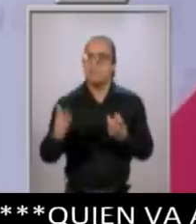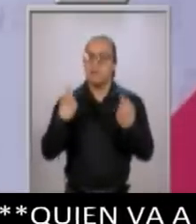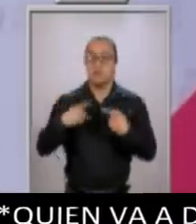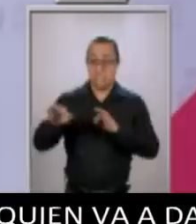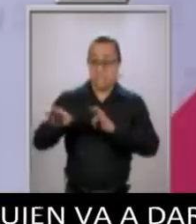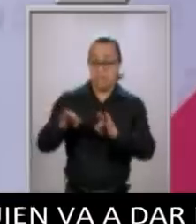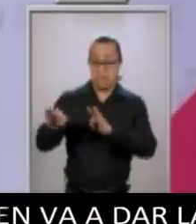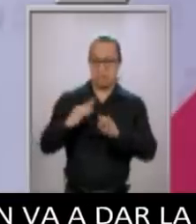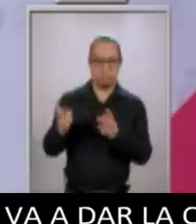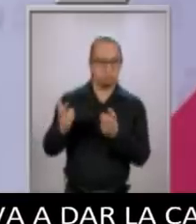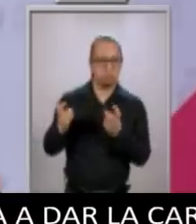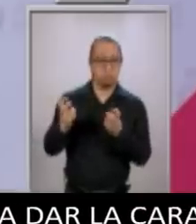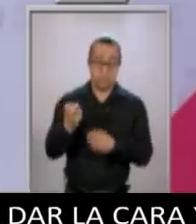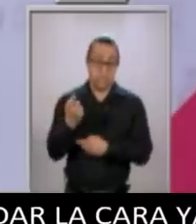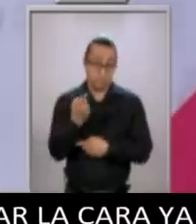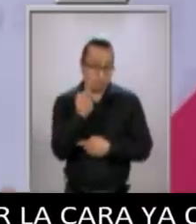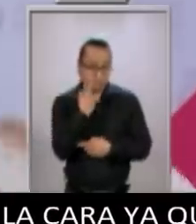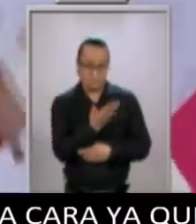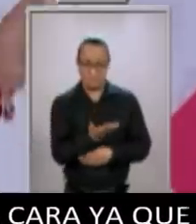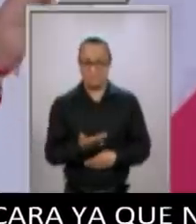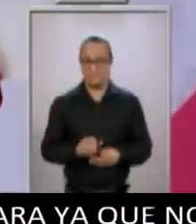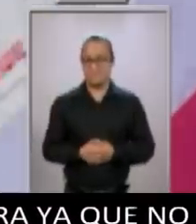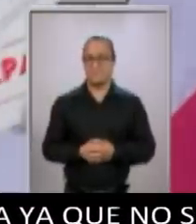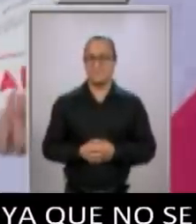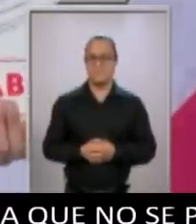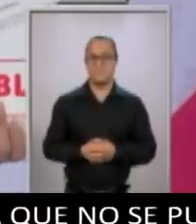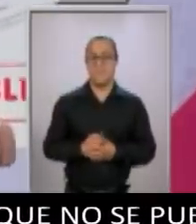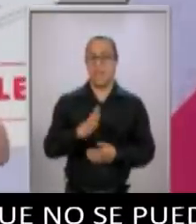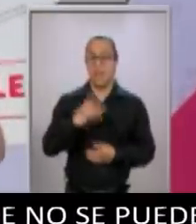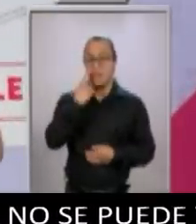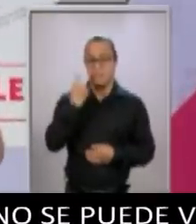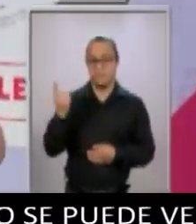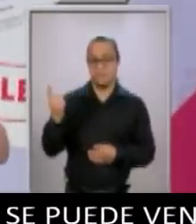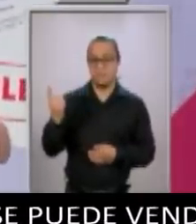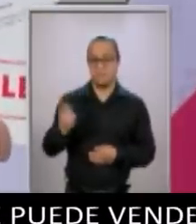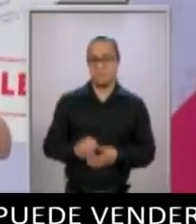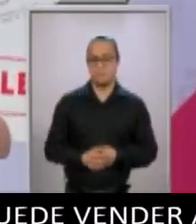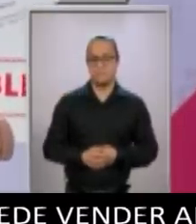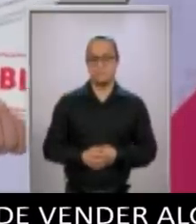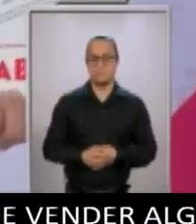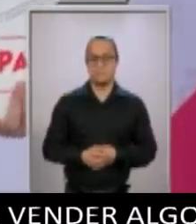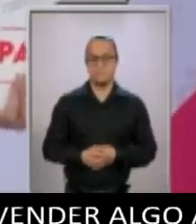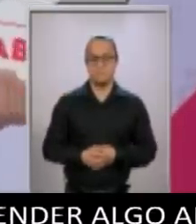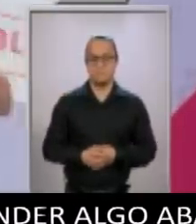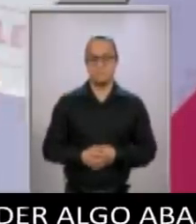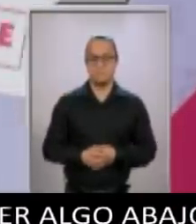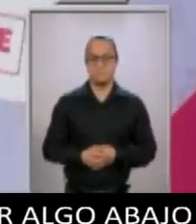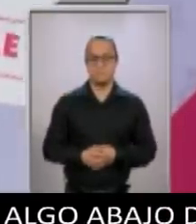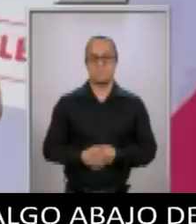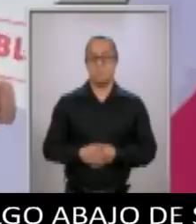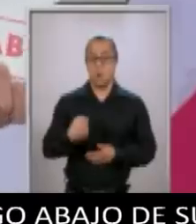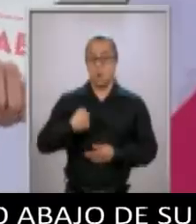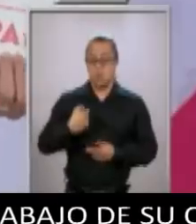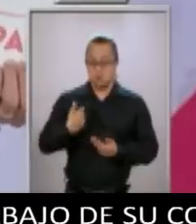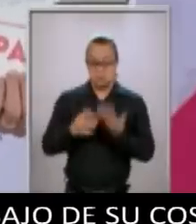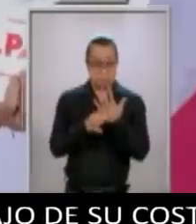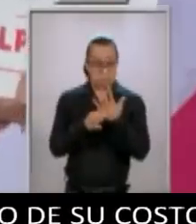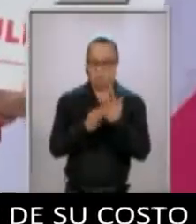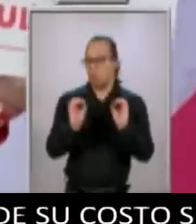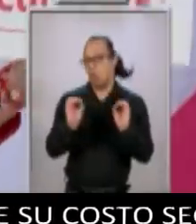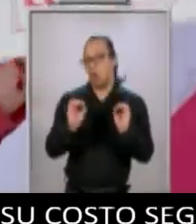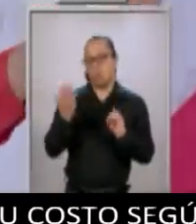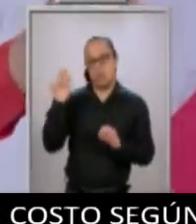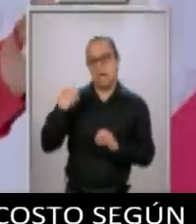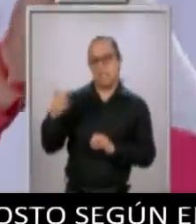letra. Me parece que se ha permitido salir un poco de lo cuadrado que antes eran los debates